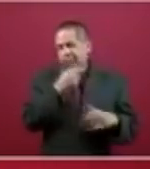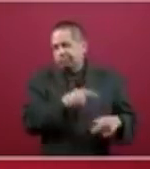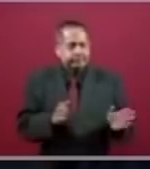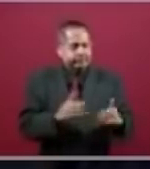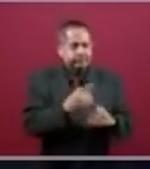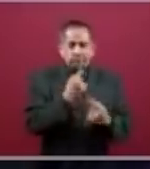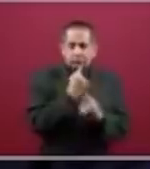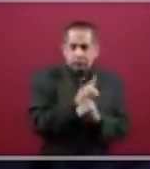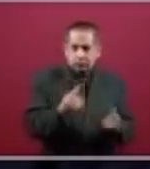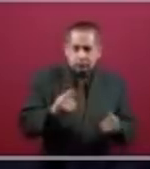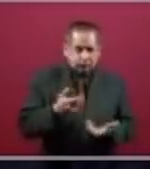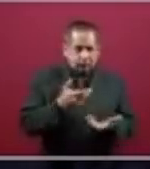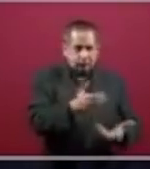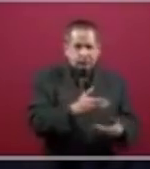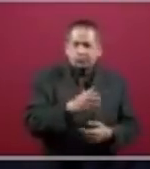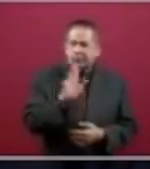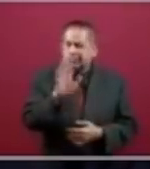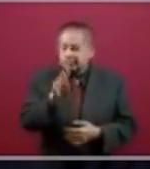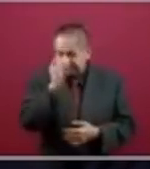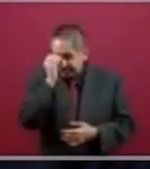guarderías. Se olvida